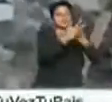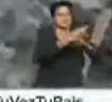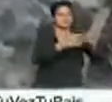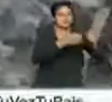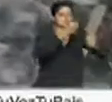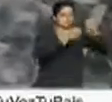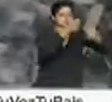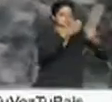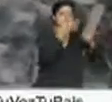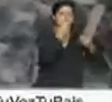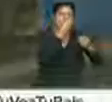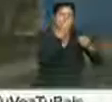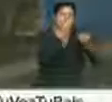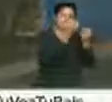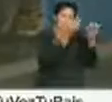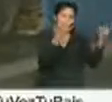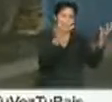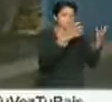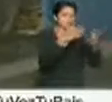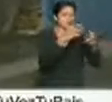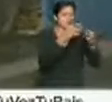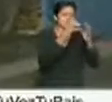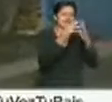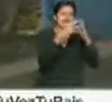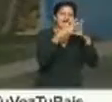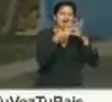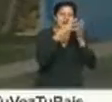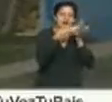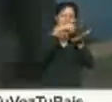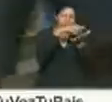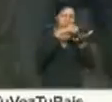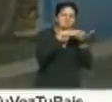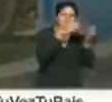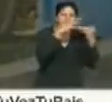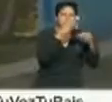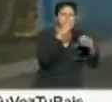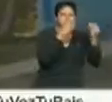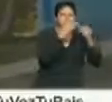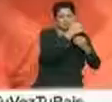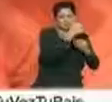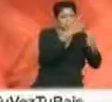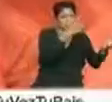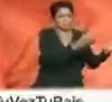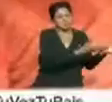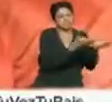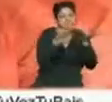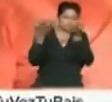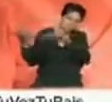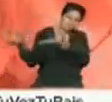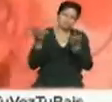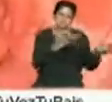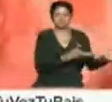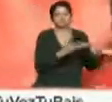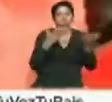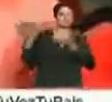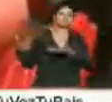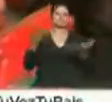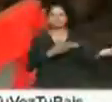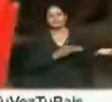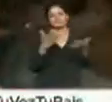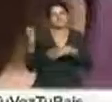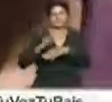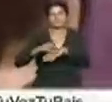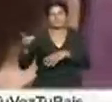Programa Mundial de Alimentos de la ONU entregaron arroz y envíos de organizaciones privadas alcanzaron la península de Tiburón para paliar la escasez que enfrenta